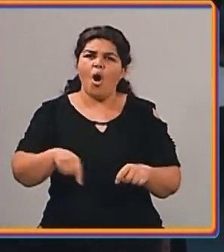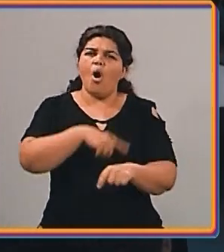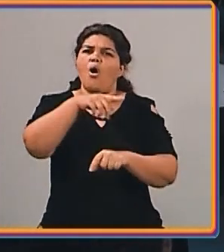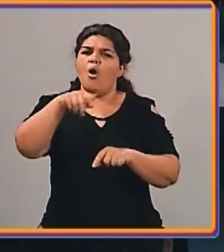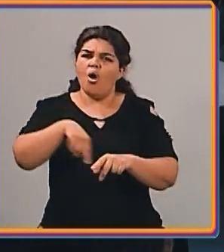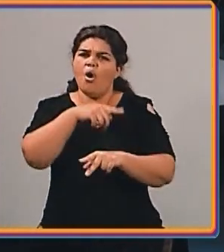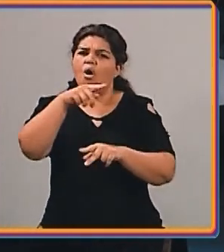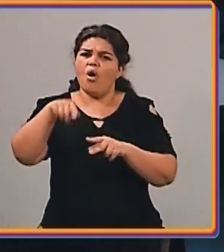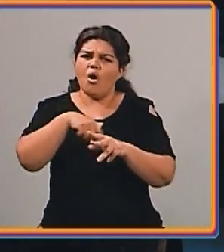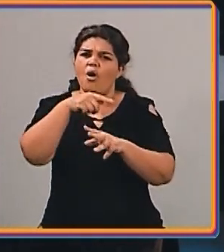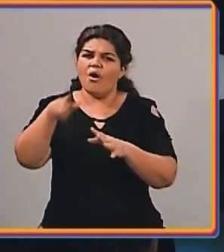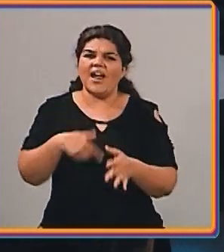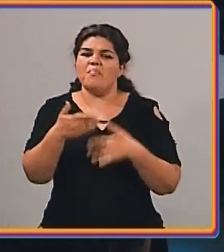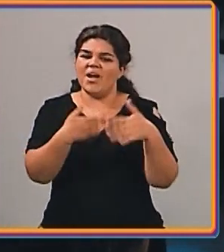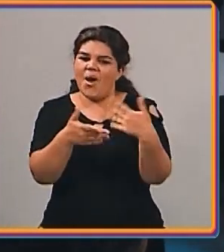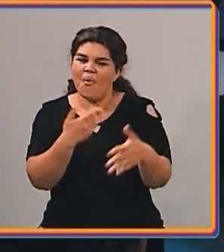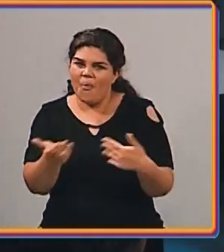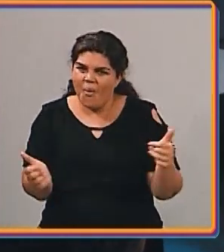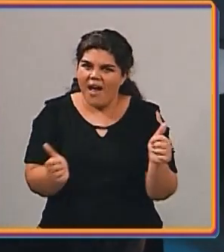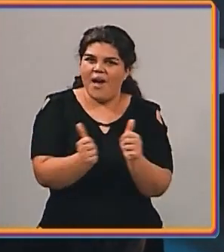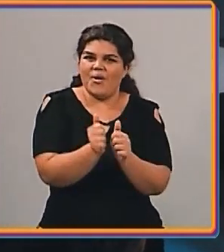alrededor de una mesa.